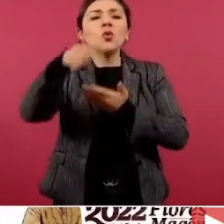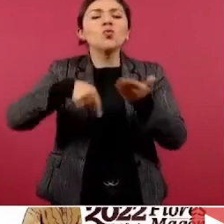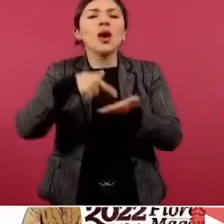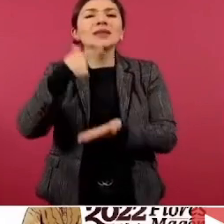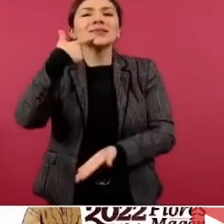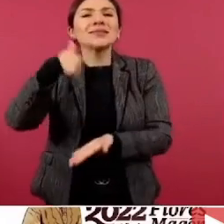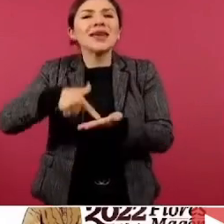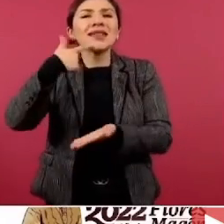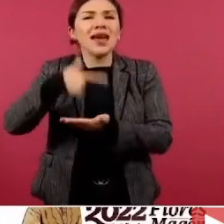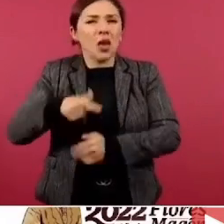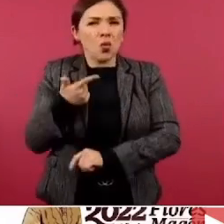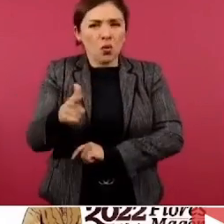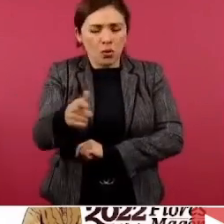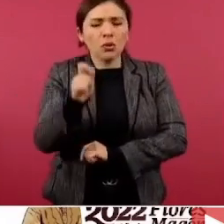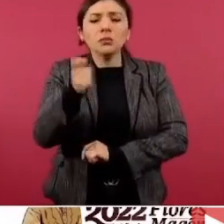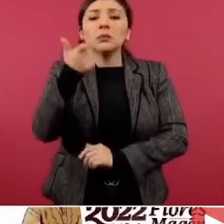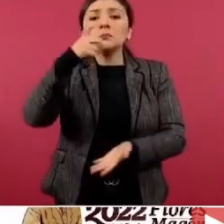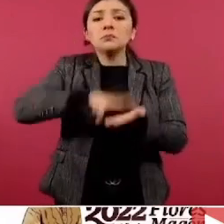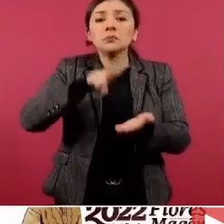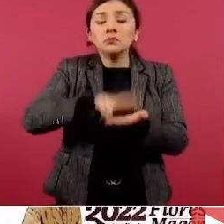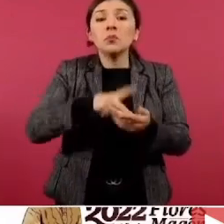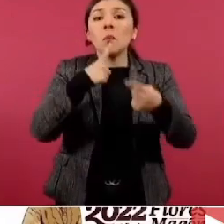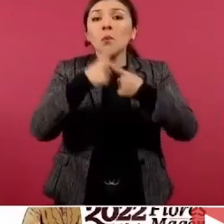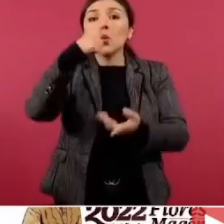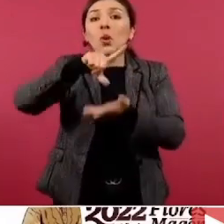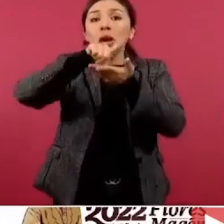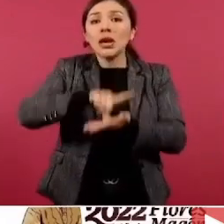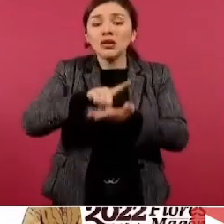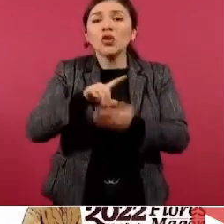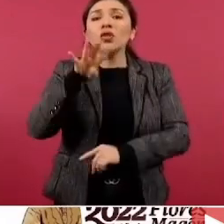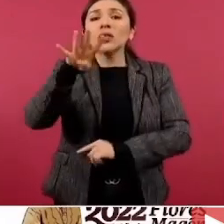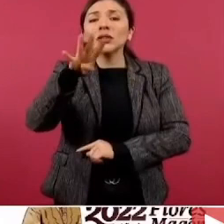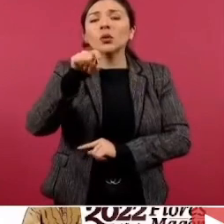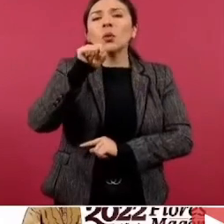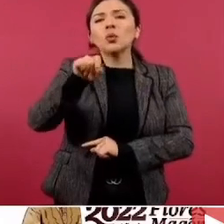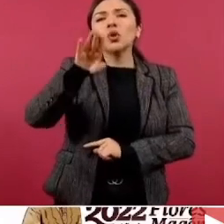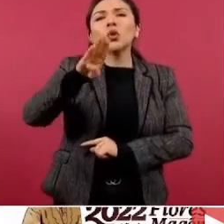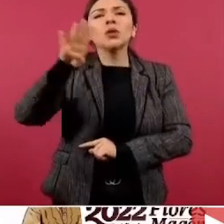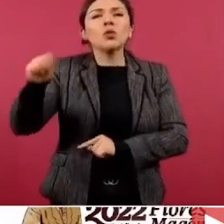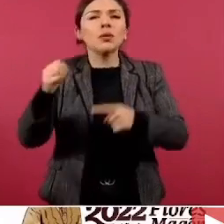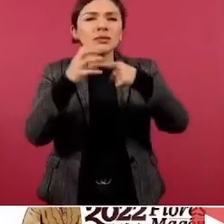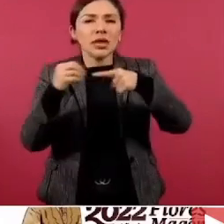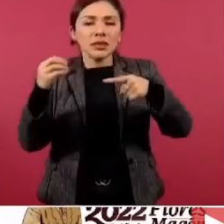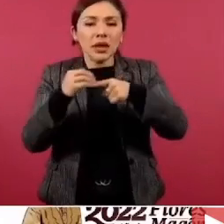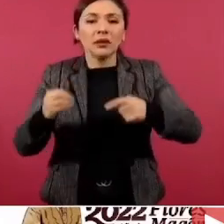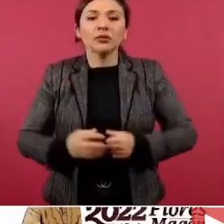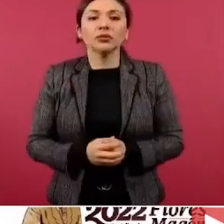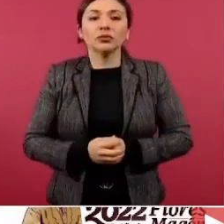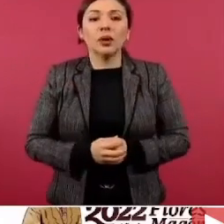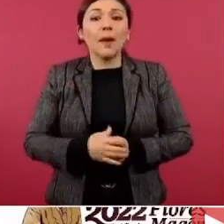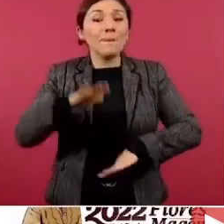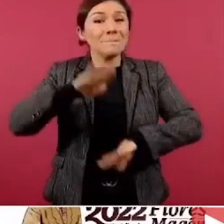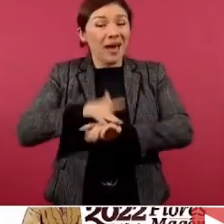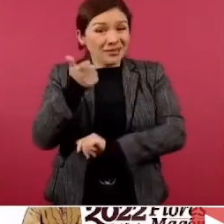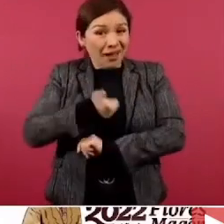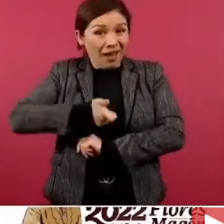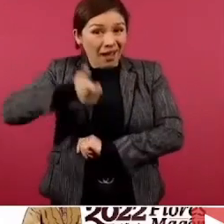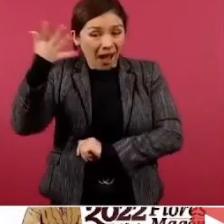Guanajuato, también de Móvil, ambas dieron un precio por litro de 19 pesos con 99 centavos. Entre las más